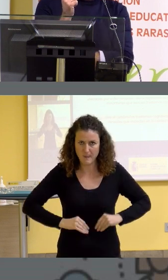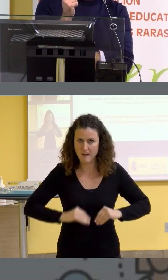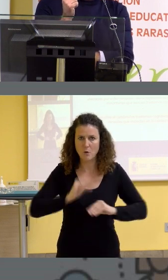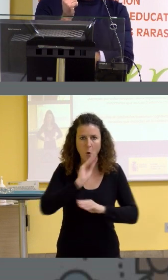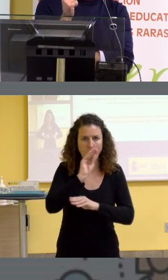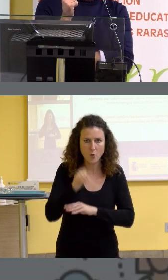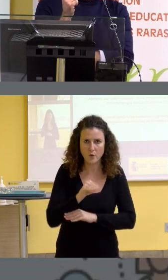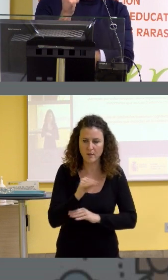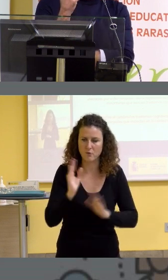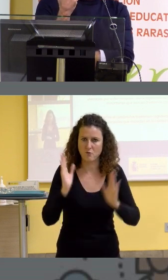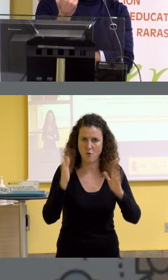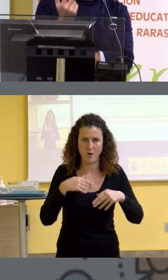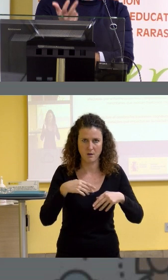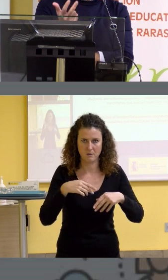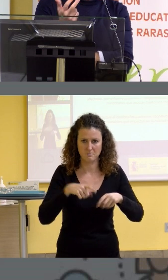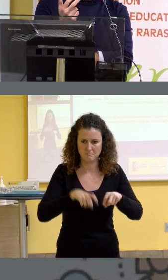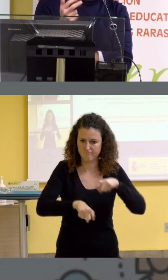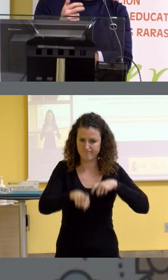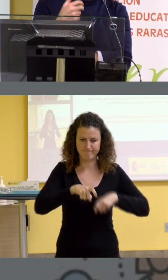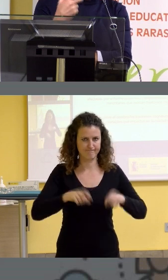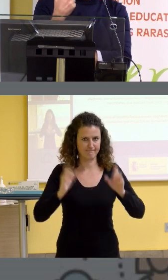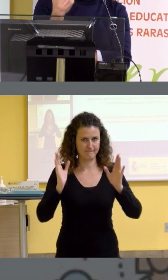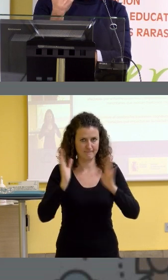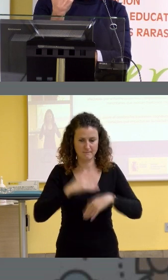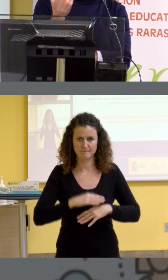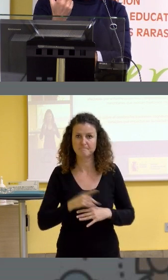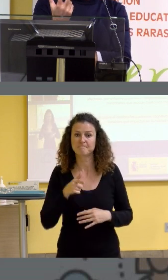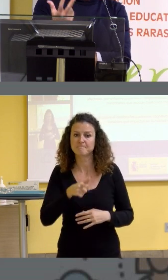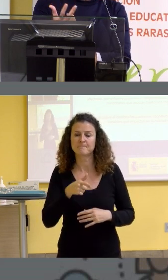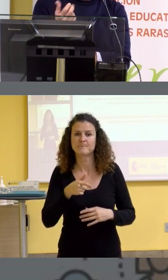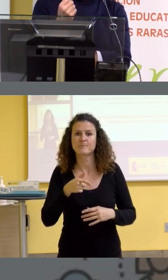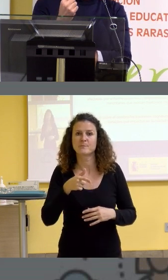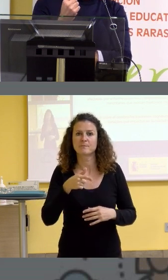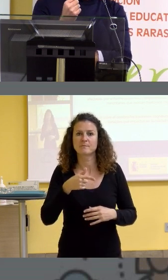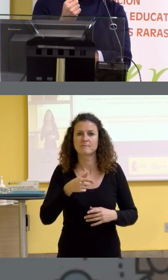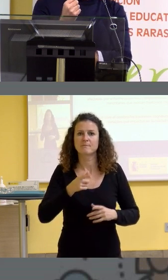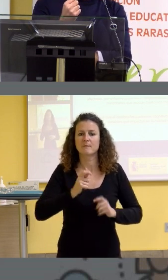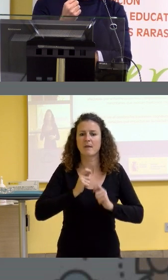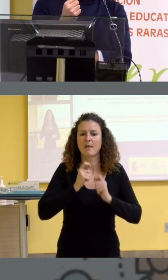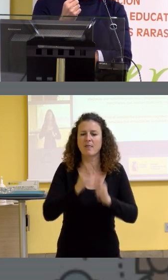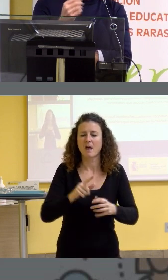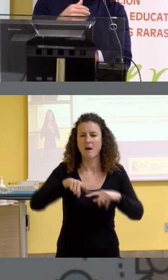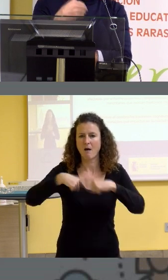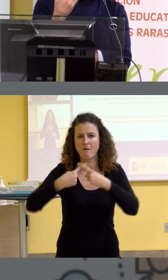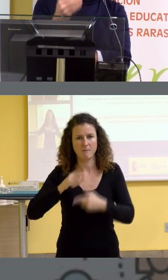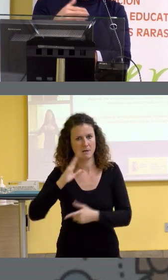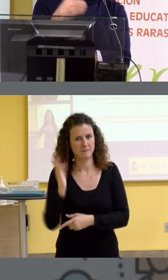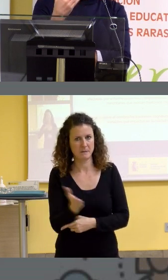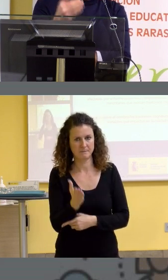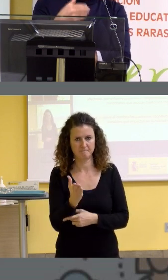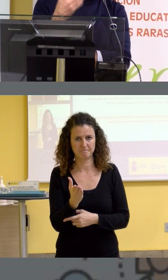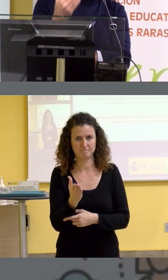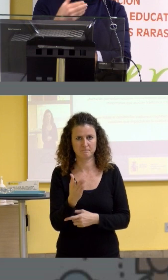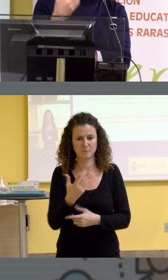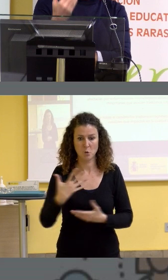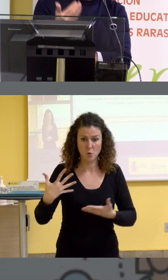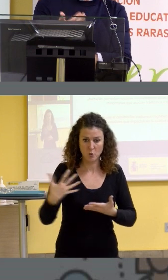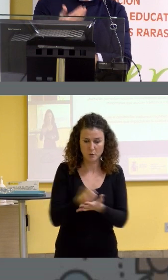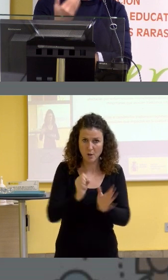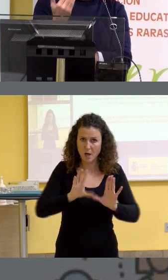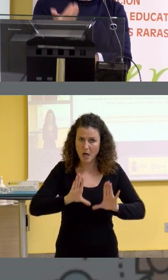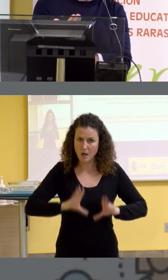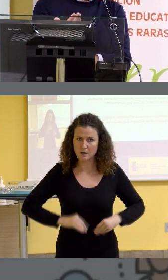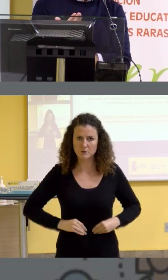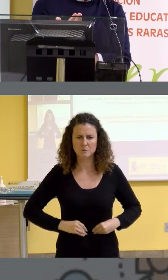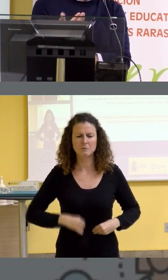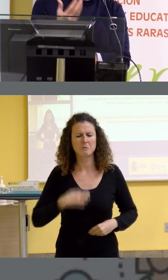proceso irreversible, asumiendo que eso va a imponer una carga intensísima en la familia, asumiendo todas estas cosas que nos